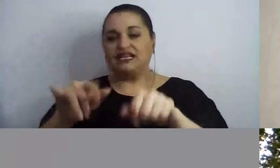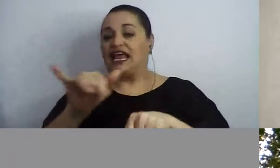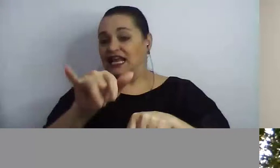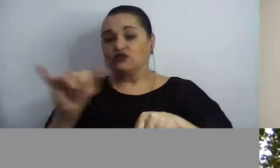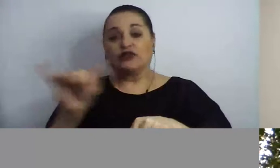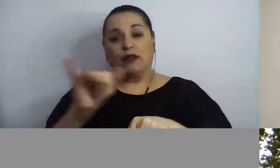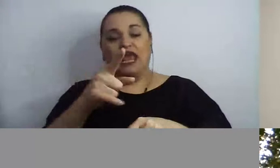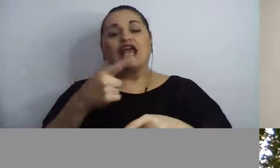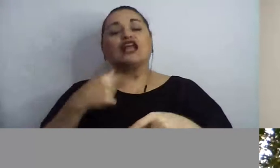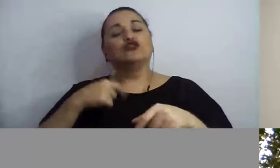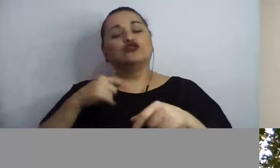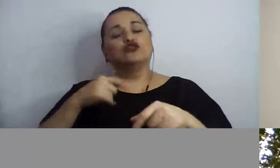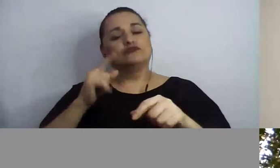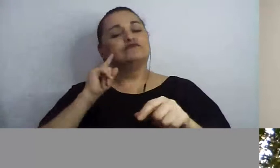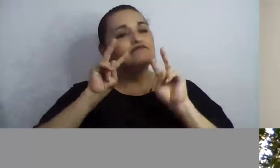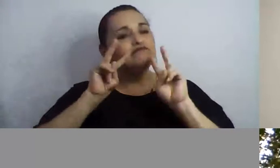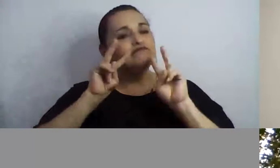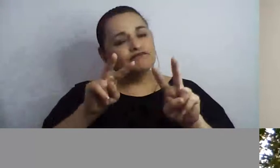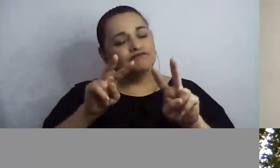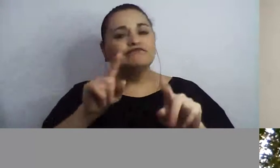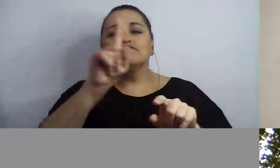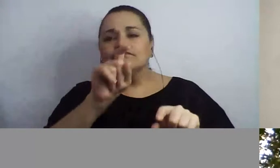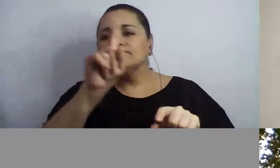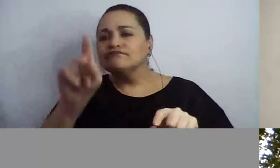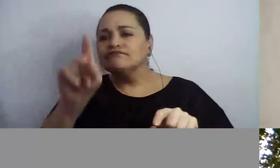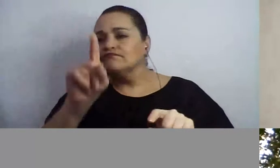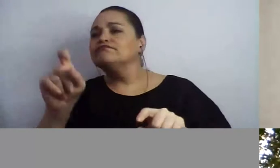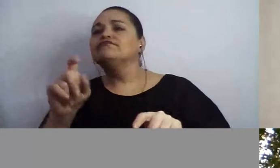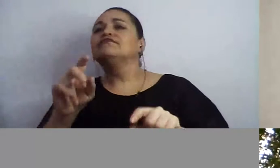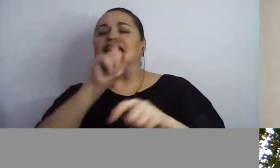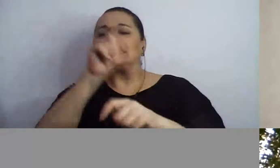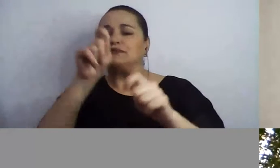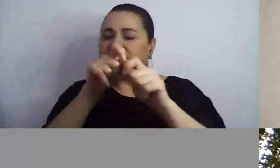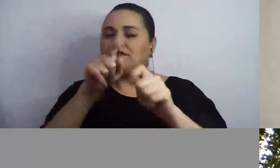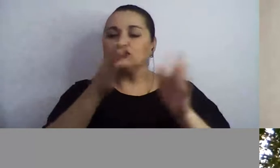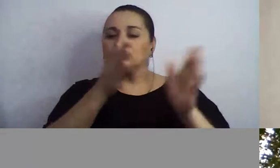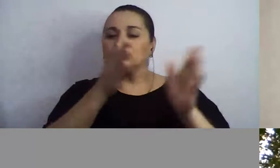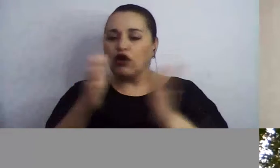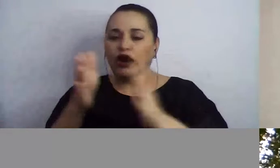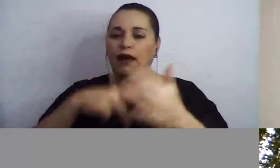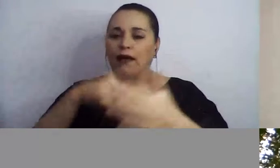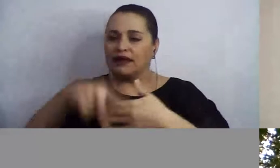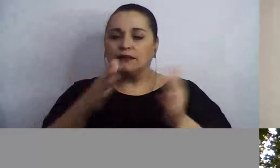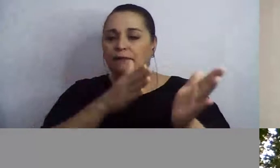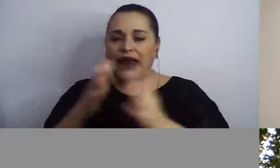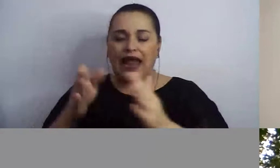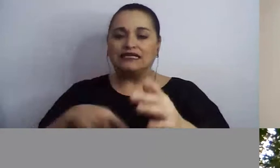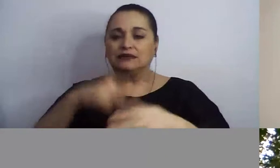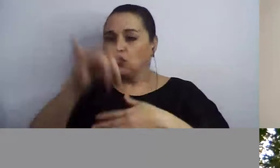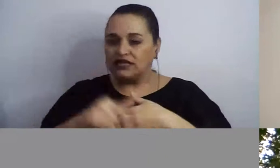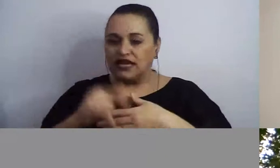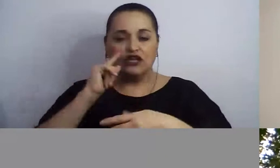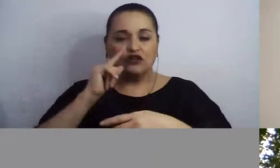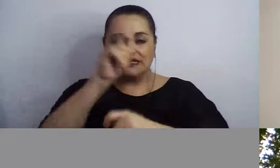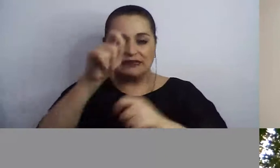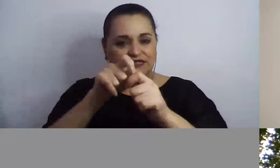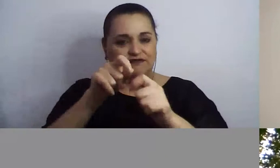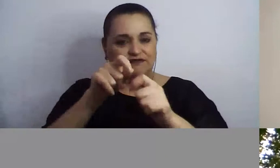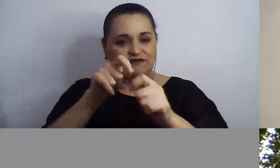permitió tener intervenciones específicas para poblaciones es decir programas, planes, proyectos específicos para esas poblaciones por ejemplo